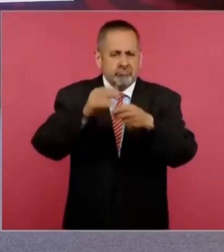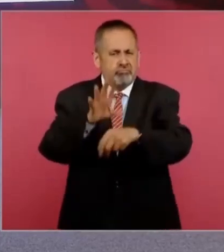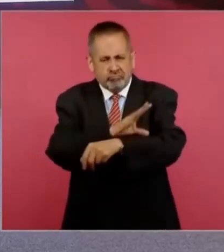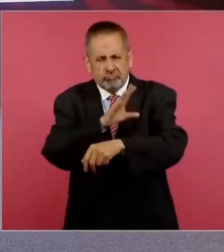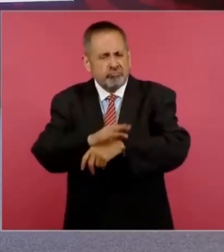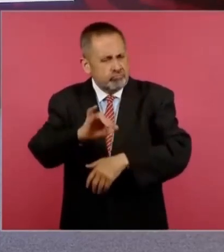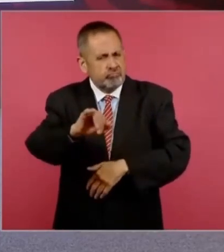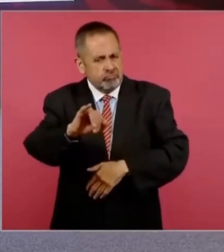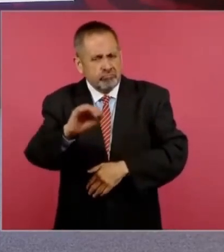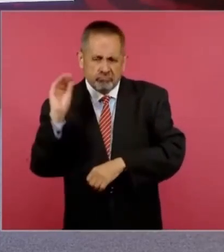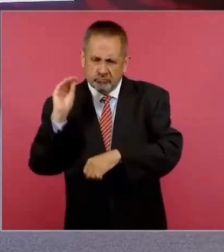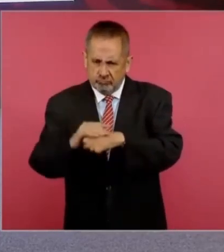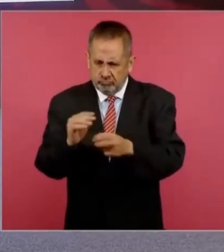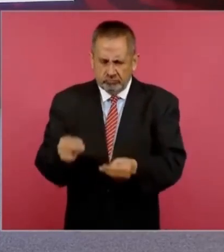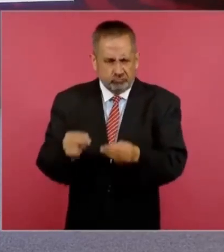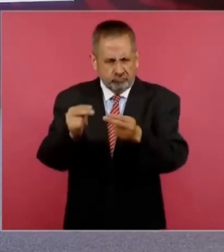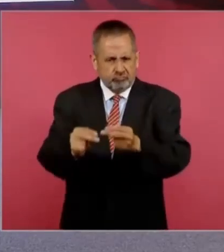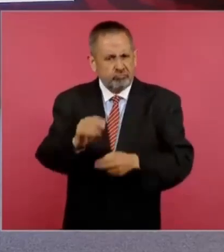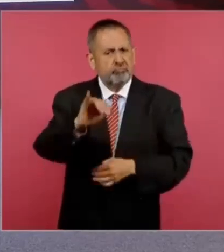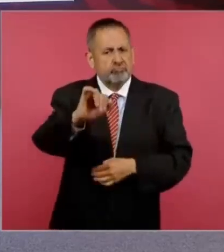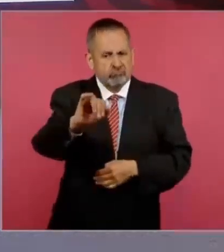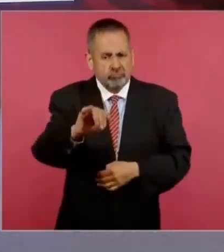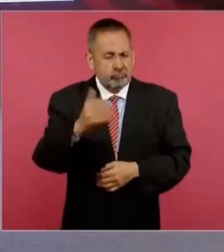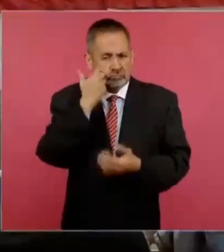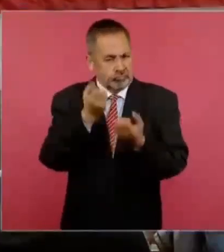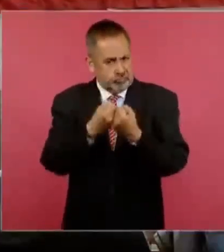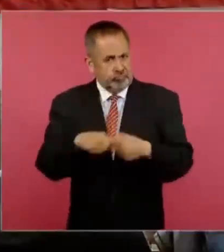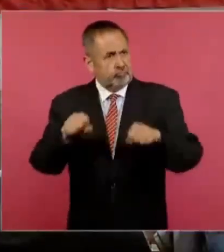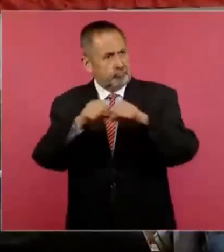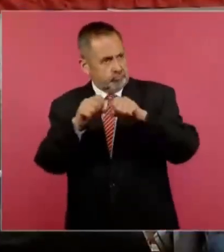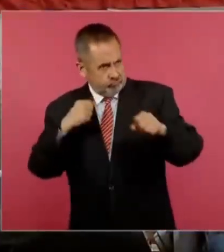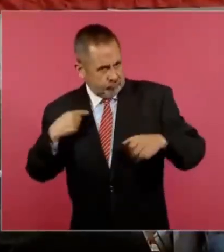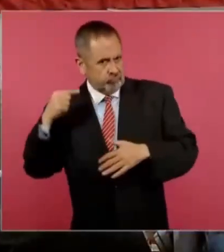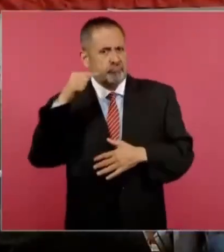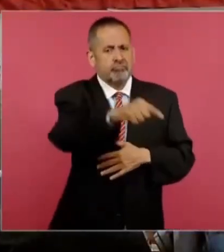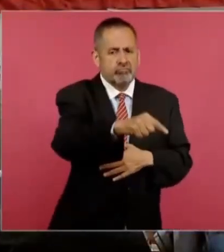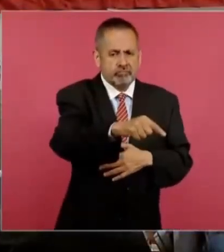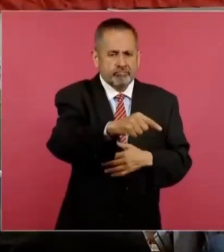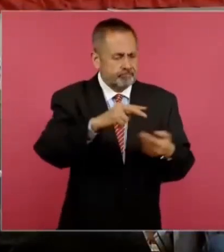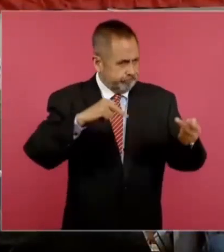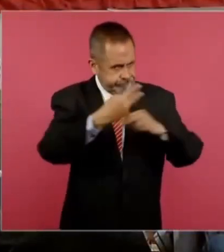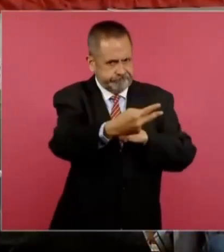eléctrica, por si quieren un socio extranjero.